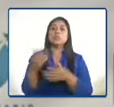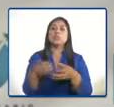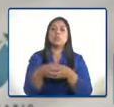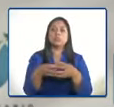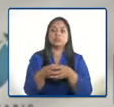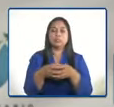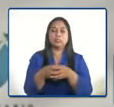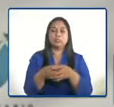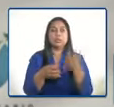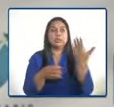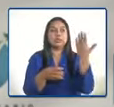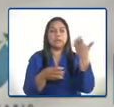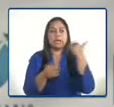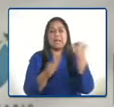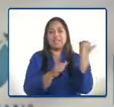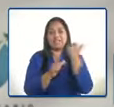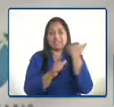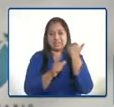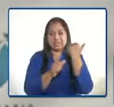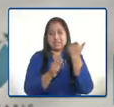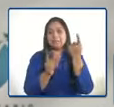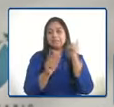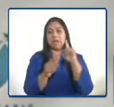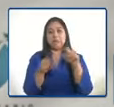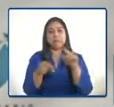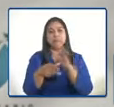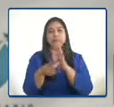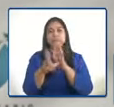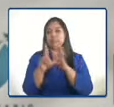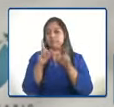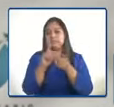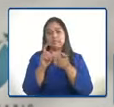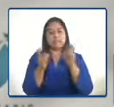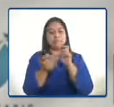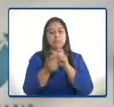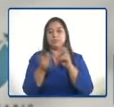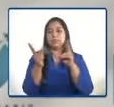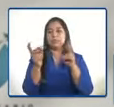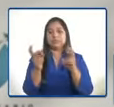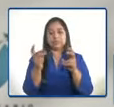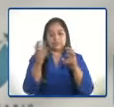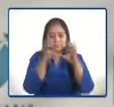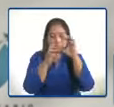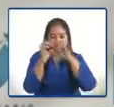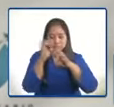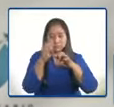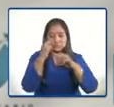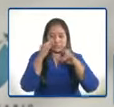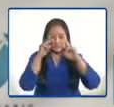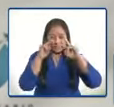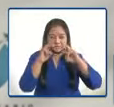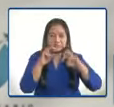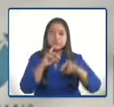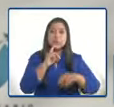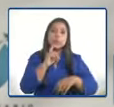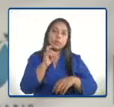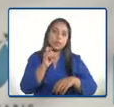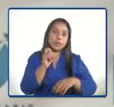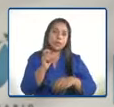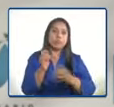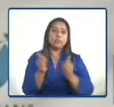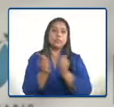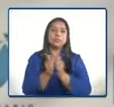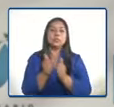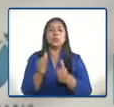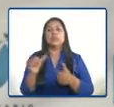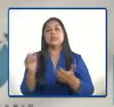una cohorte en el mes de abril, pero como replanteamos el programa, lo evaluamos, lo mejoramos con el Instituto